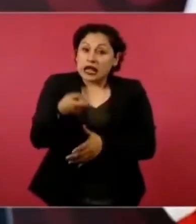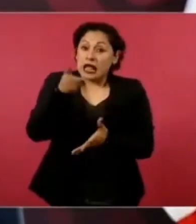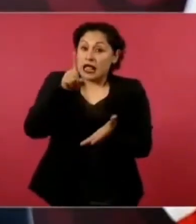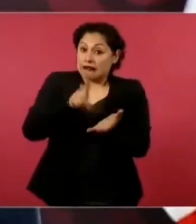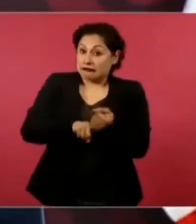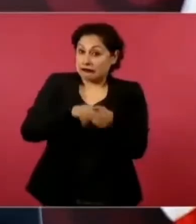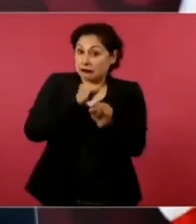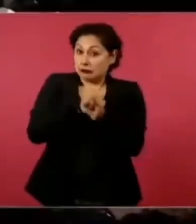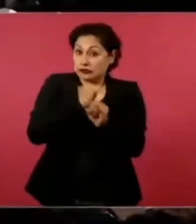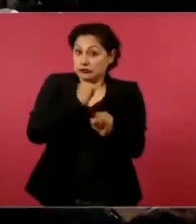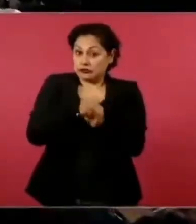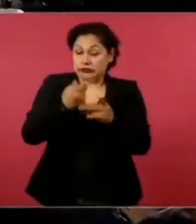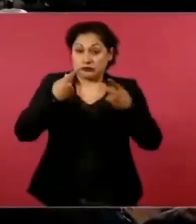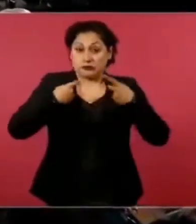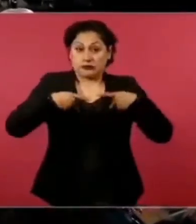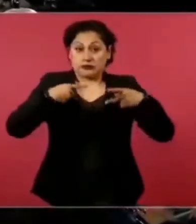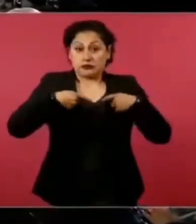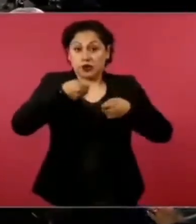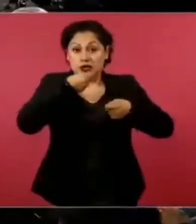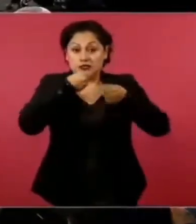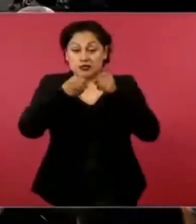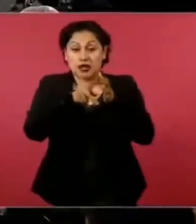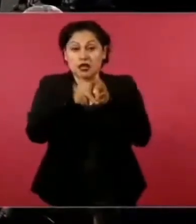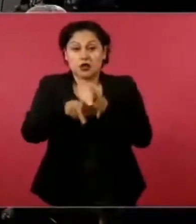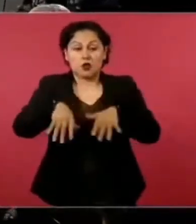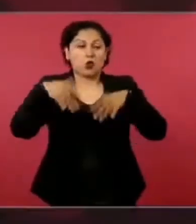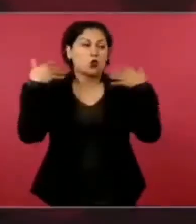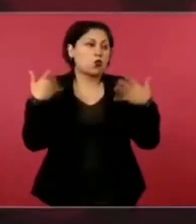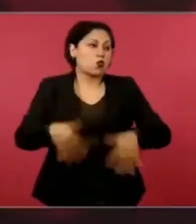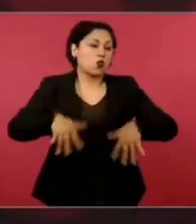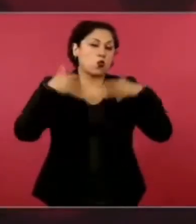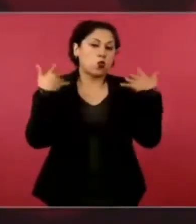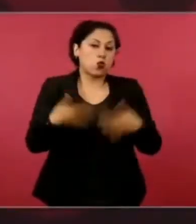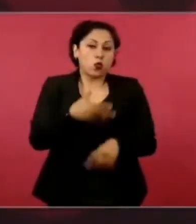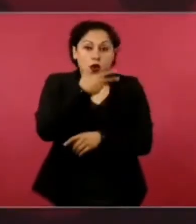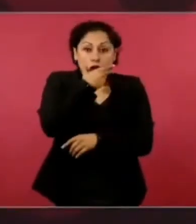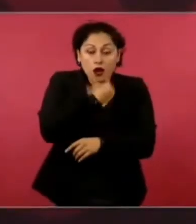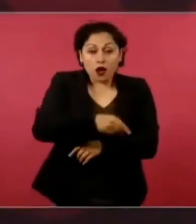una lista, mujeres y hombres, en las redes,